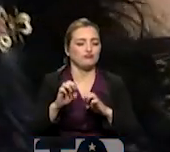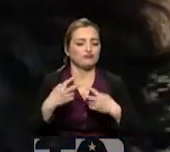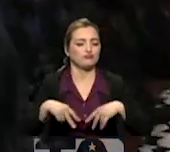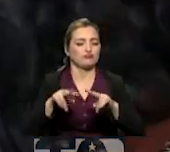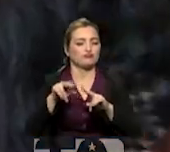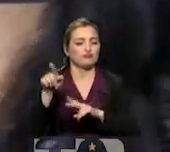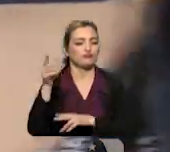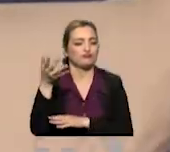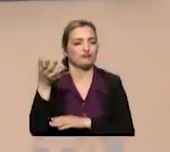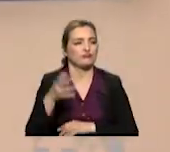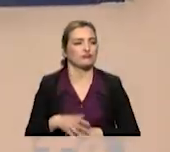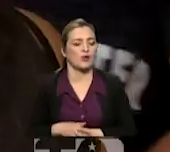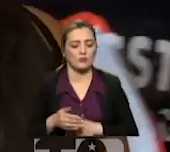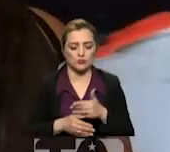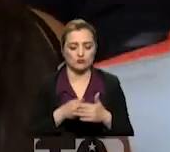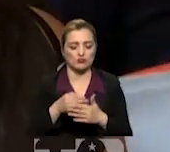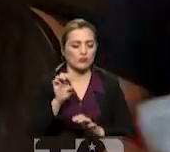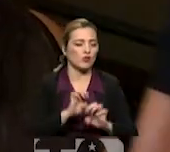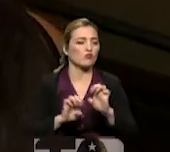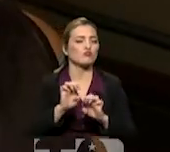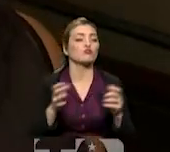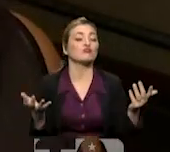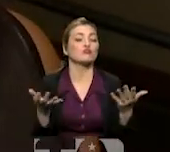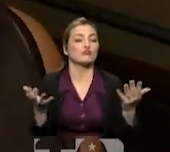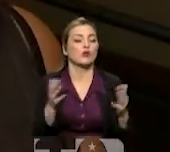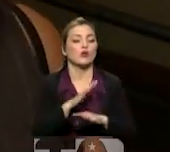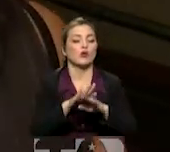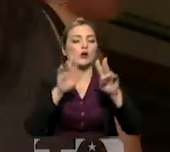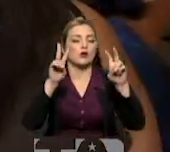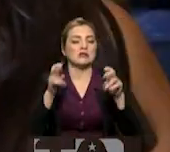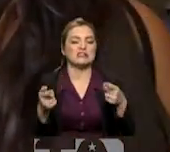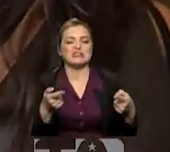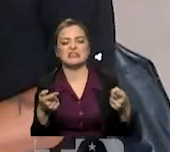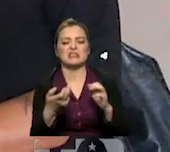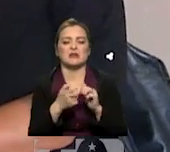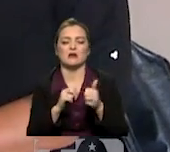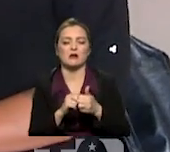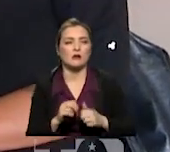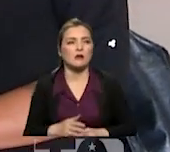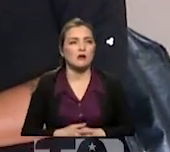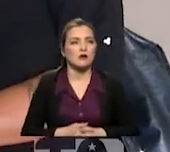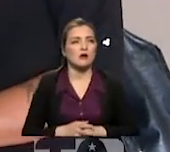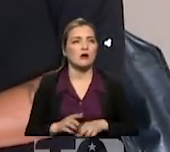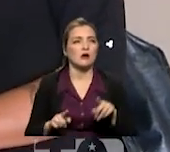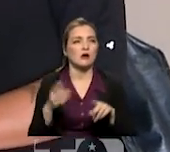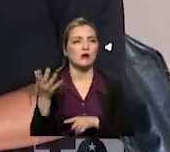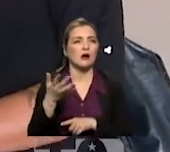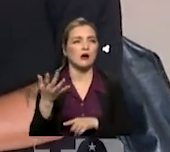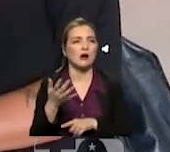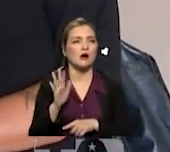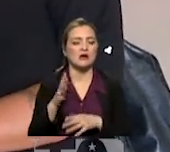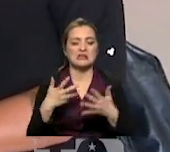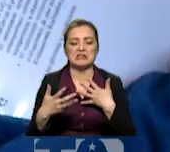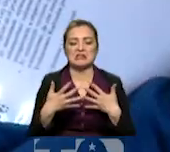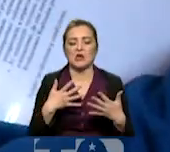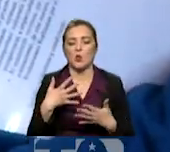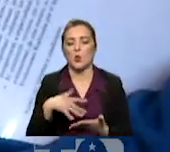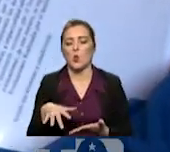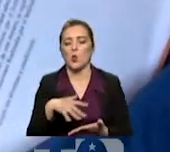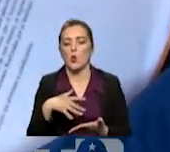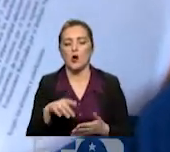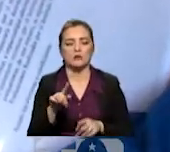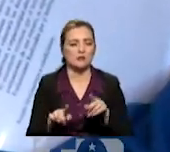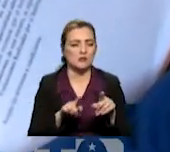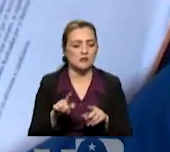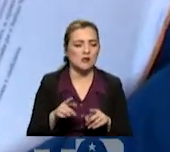obstante este proceso de evaluación también ha estado envuelto en la polémica hay docentes que cuestionan su transparencia ya